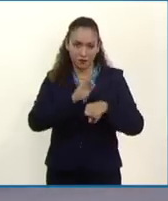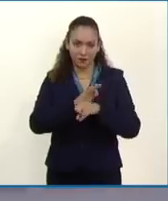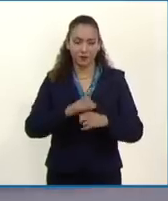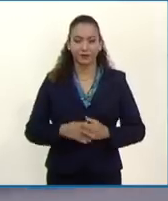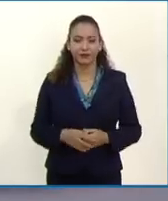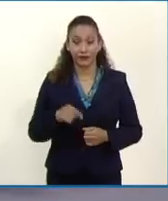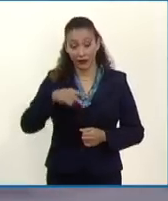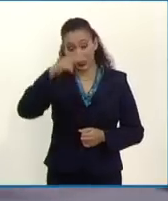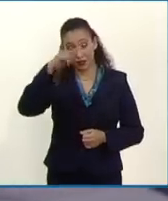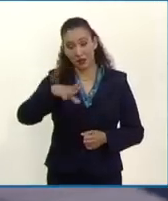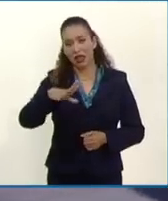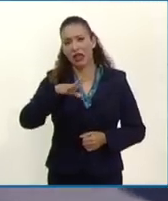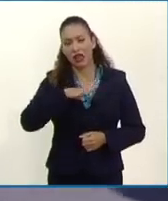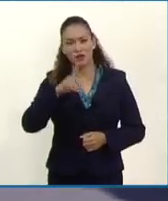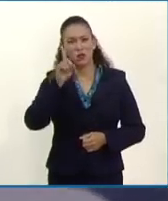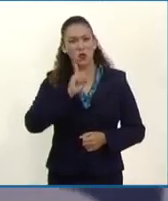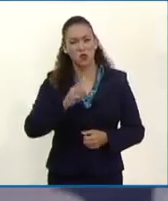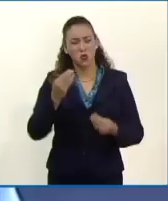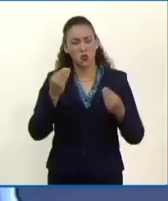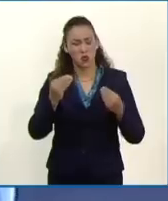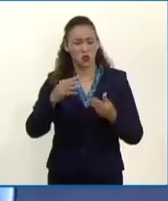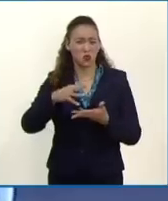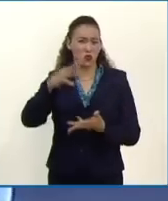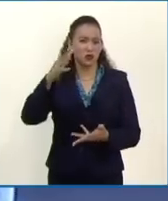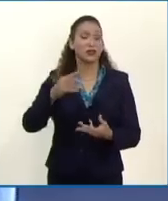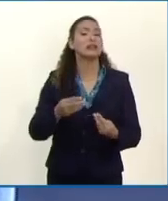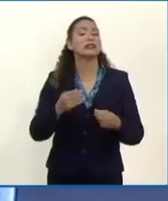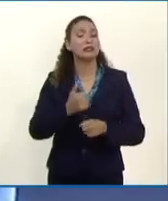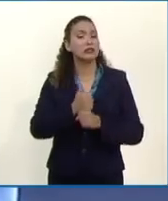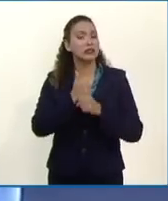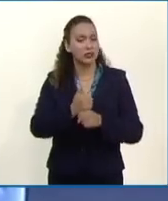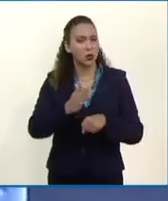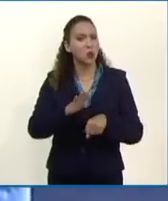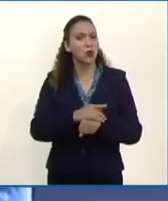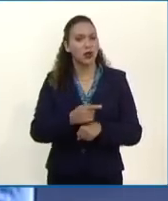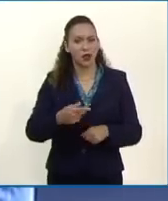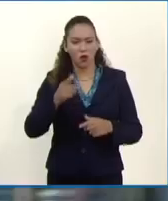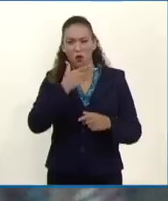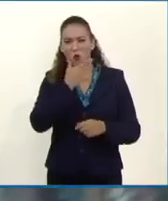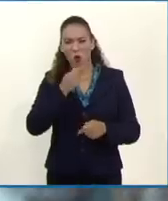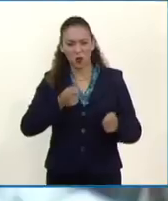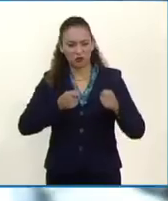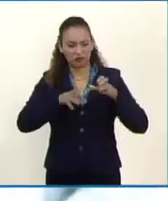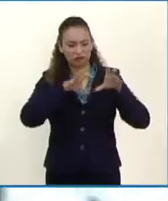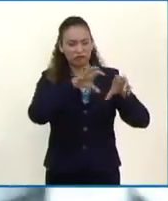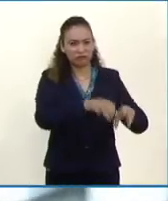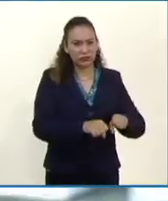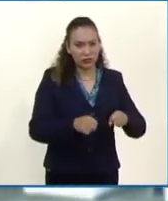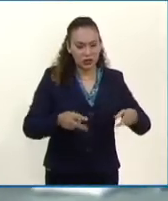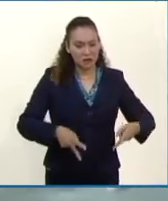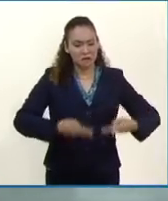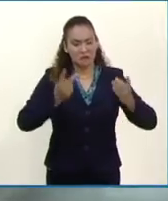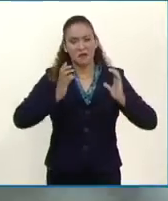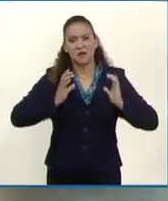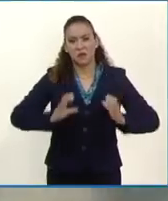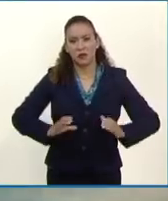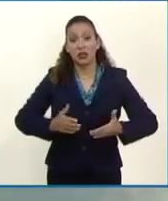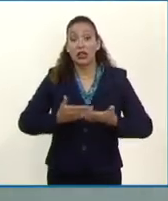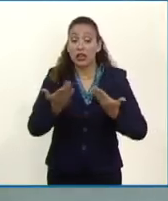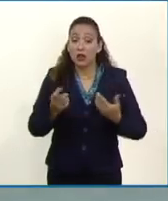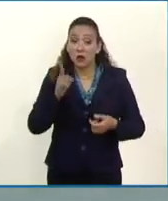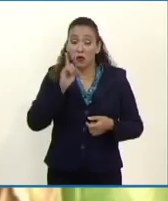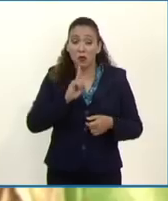En México hay muchas mujeres víctimas del delito de trata que a su vez se ven obligadas a convertirse